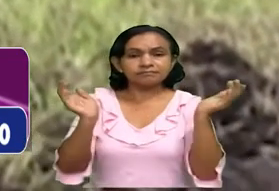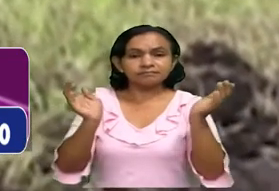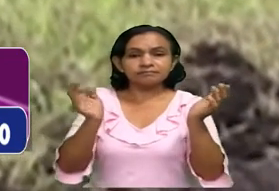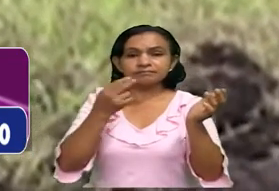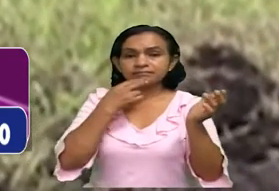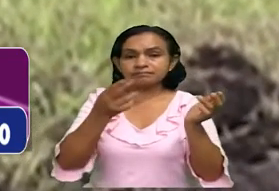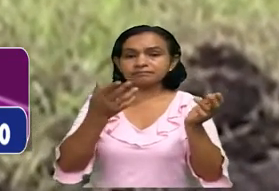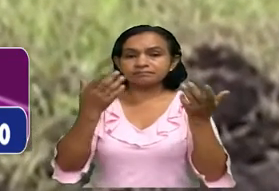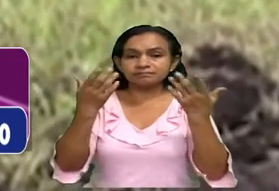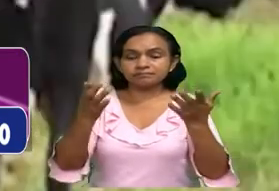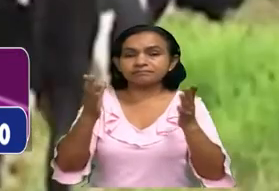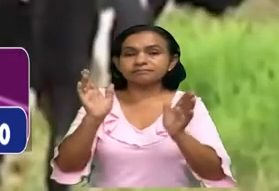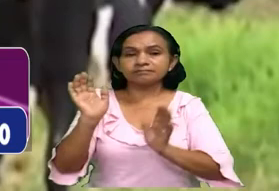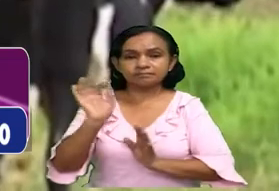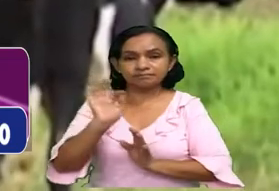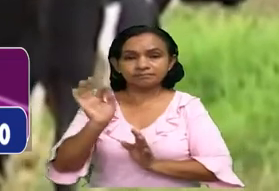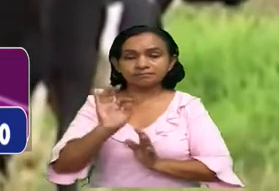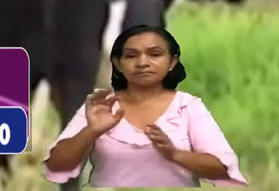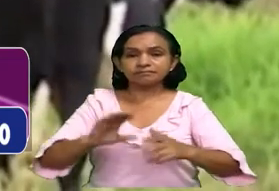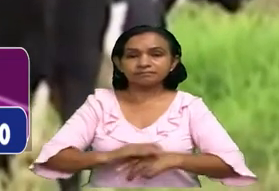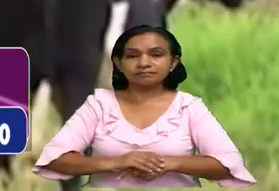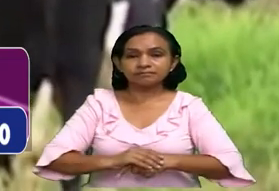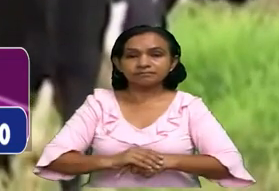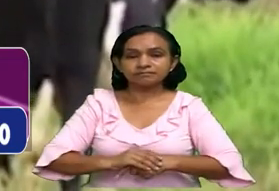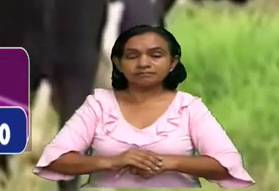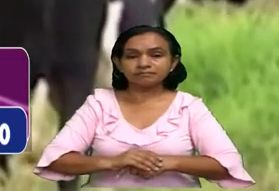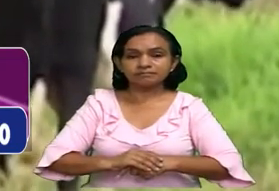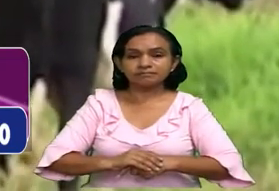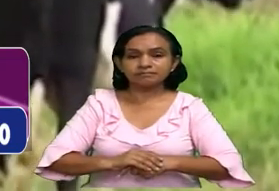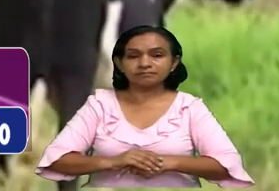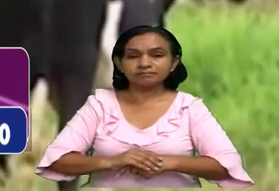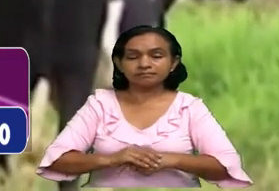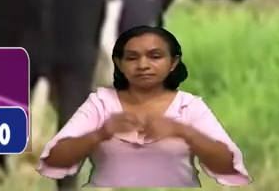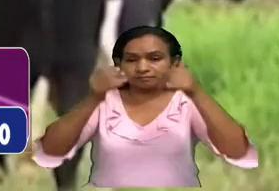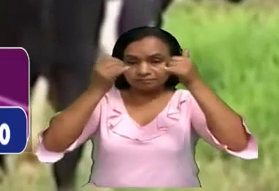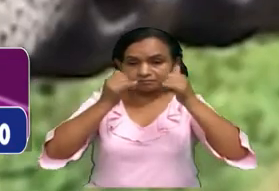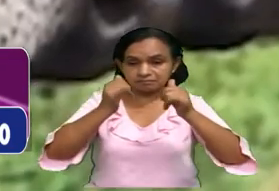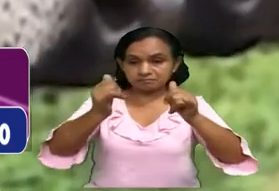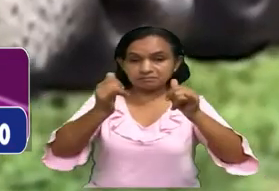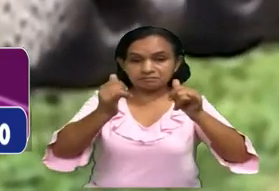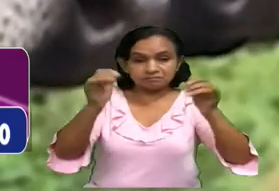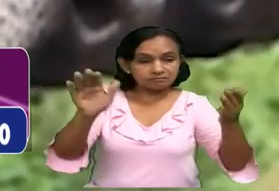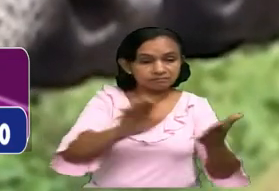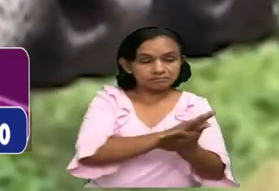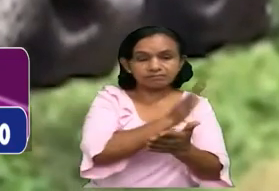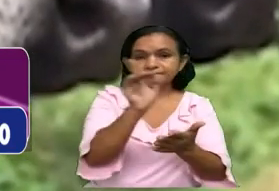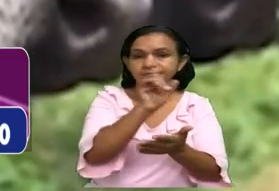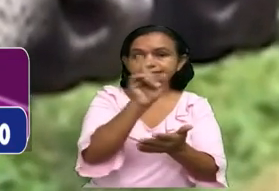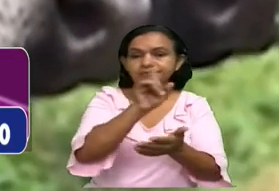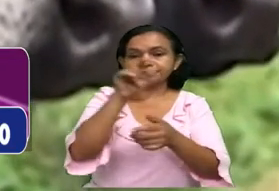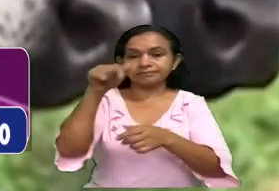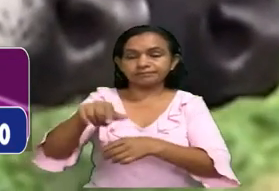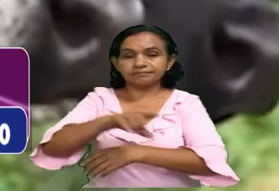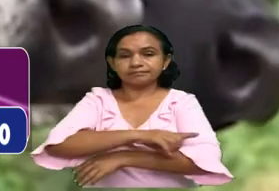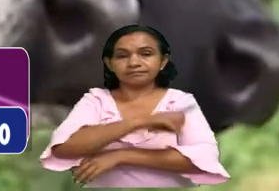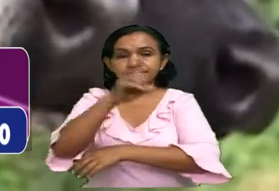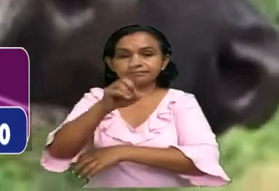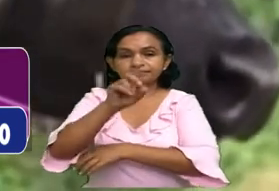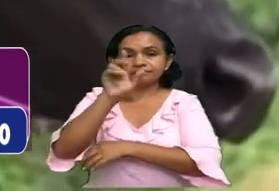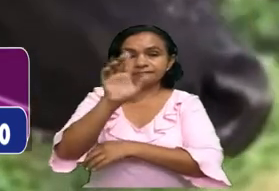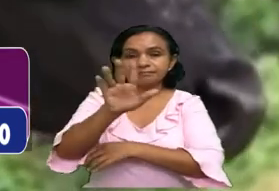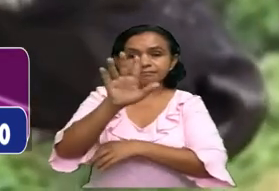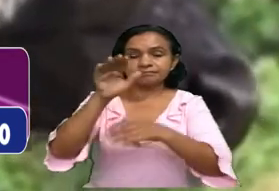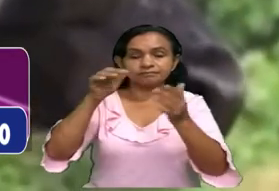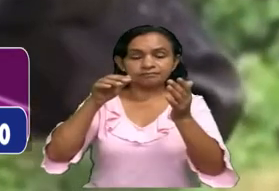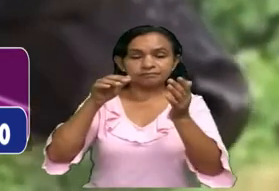satisfacer demandas de ese tipo. Y precisamente no nos quedamos sin ganado, sino por el contrario, el día de hoy andamos por los